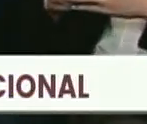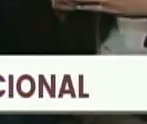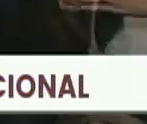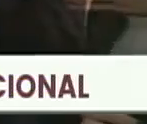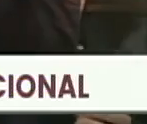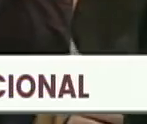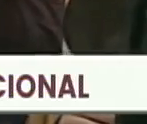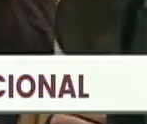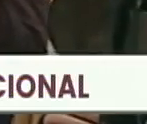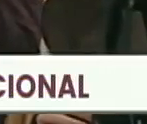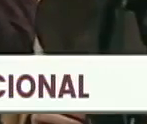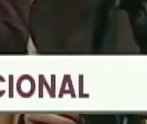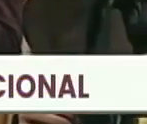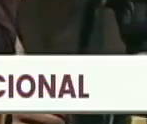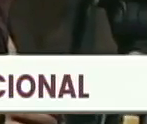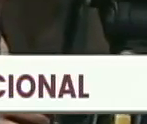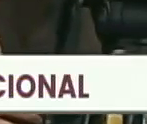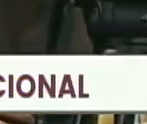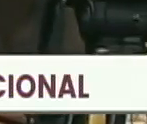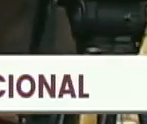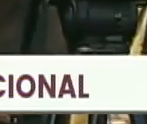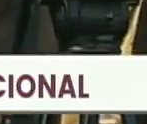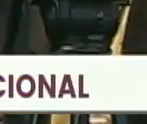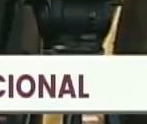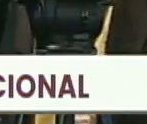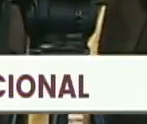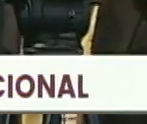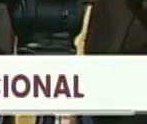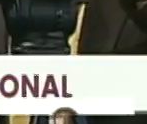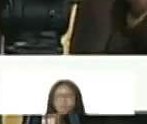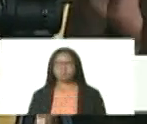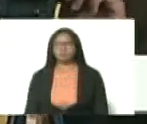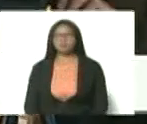presentes físicamente, a todos los camarógrafos,